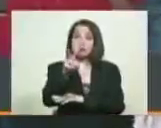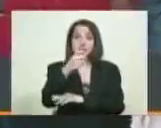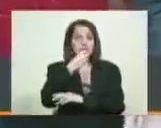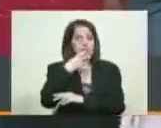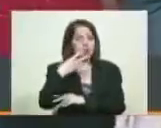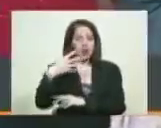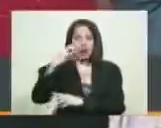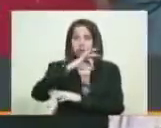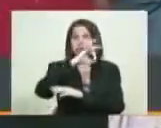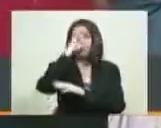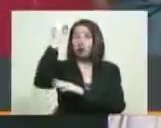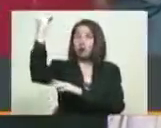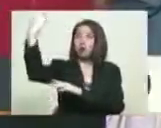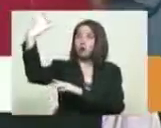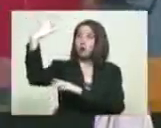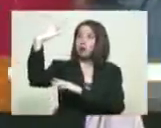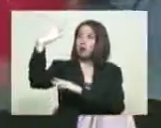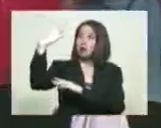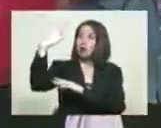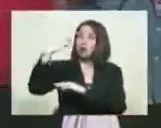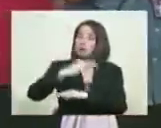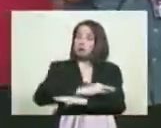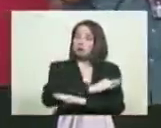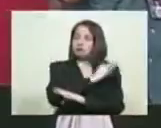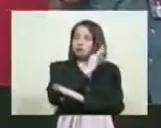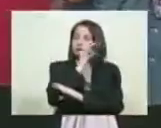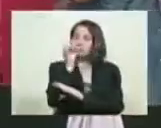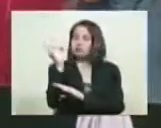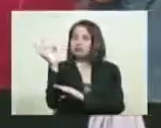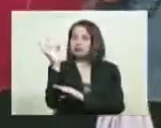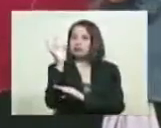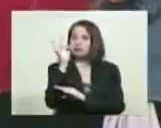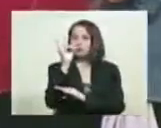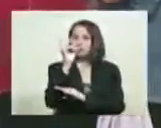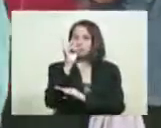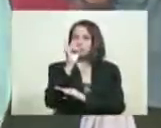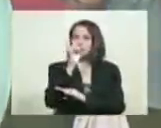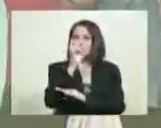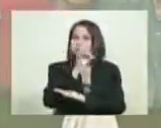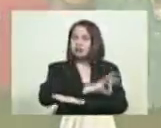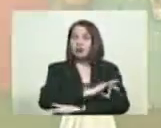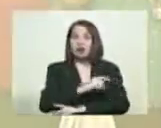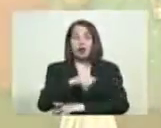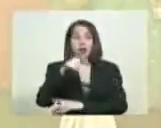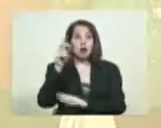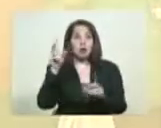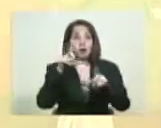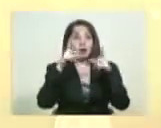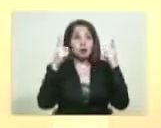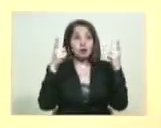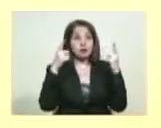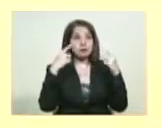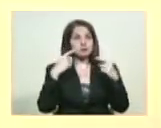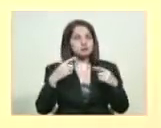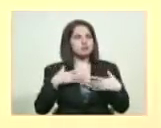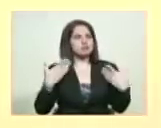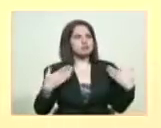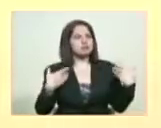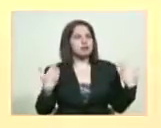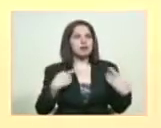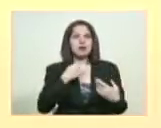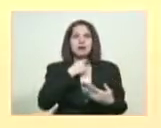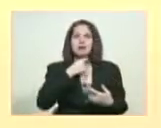Hermoso sol de este atardecer en La Guaira. Me provoca irme a